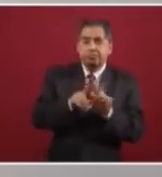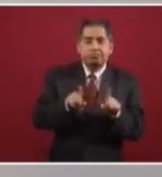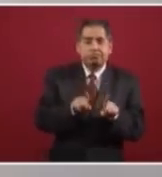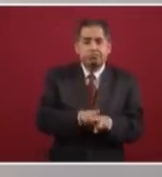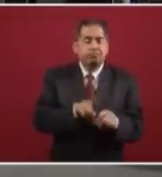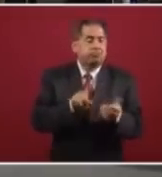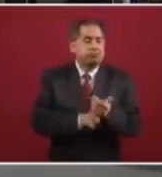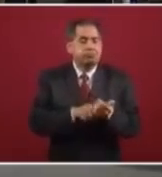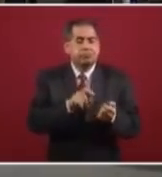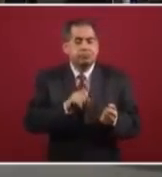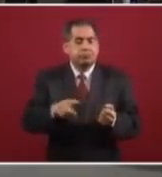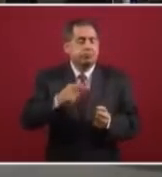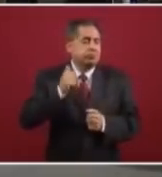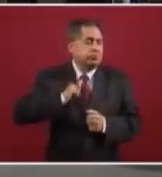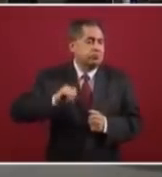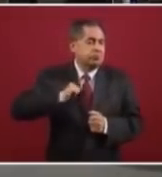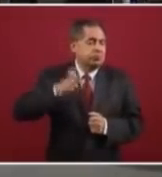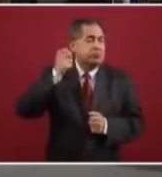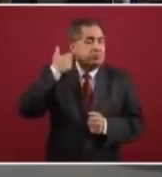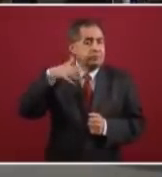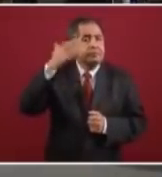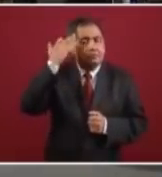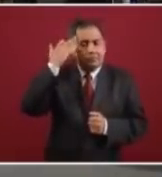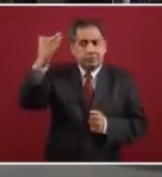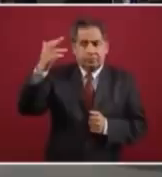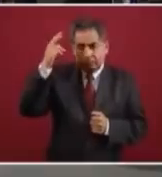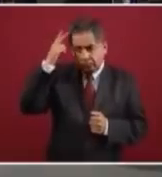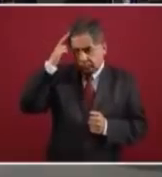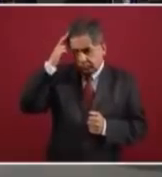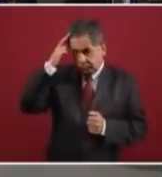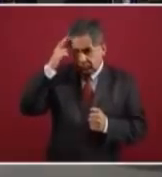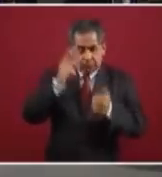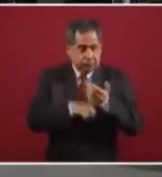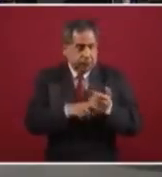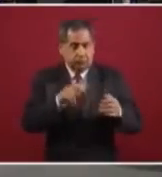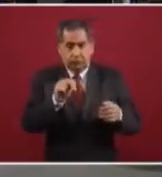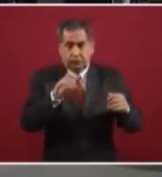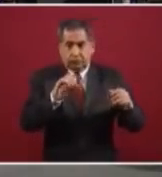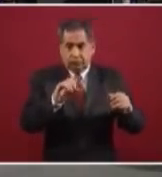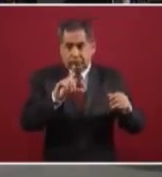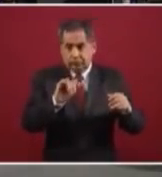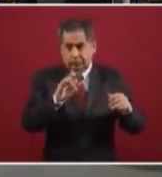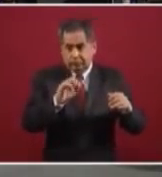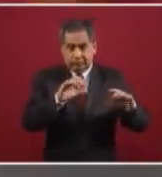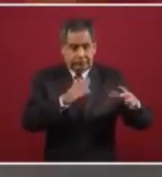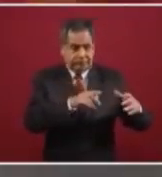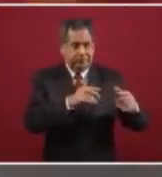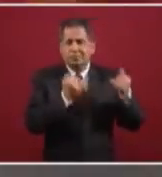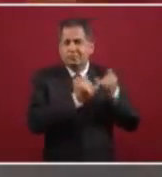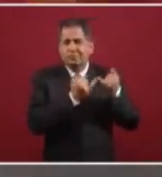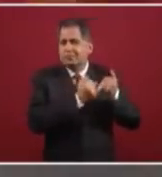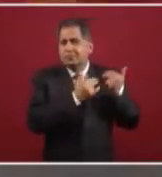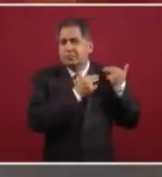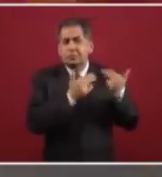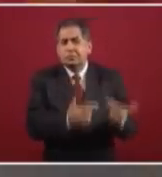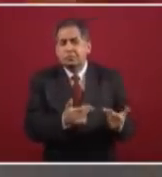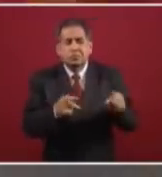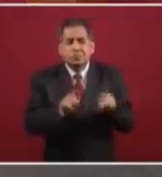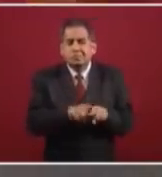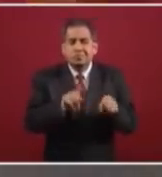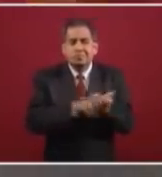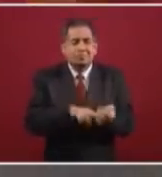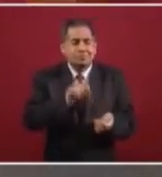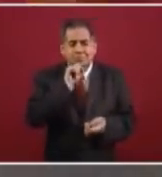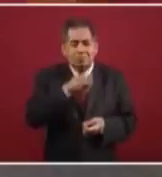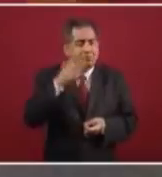en el porfiriato. El modelo neoliberal mexicano es una calca de